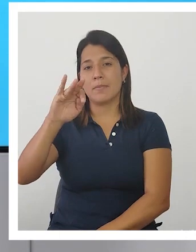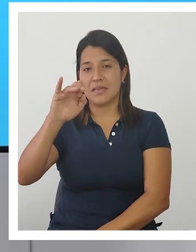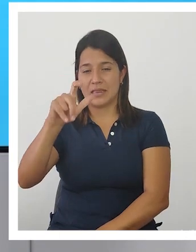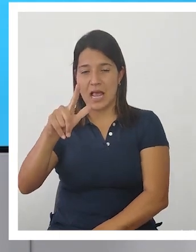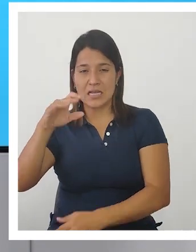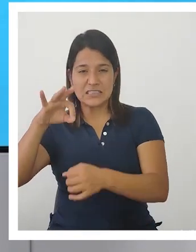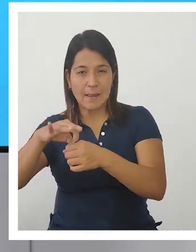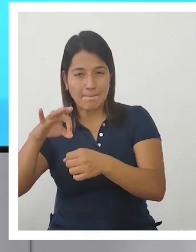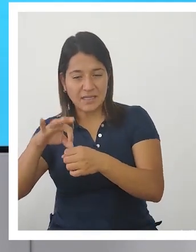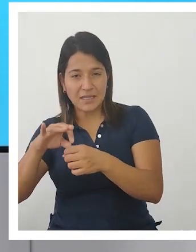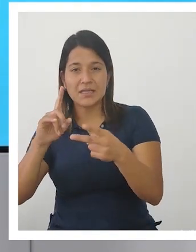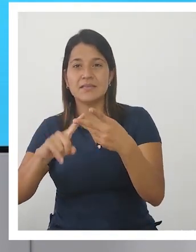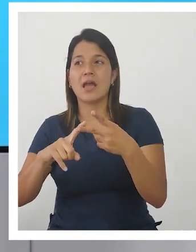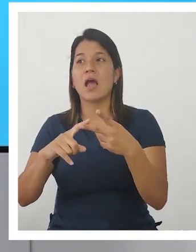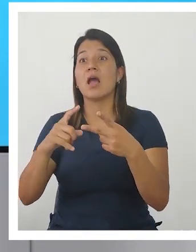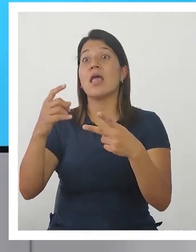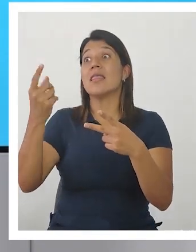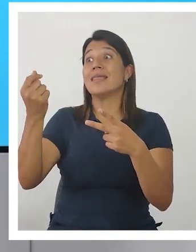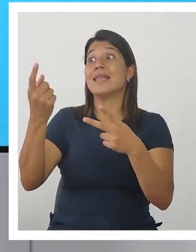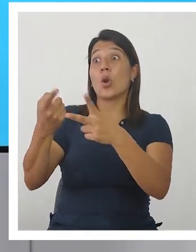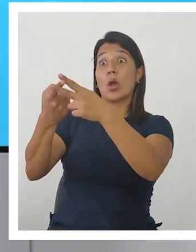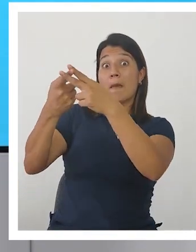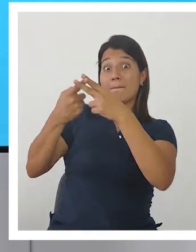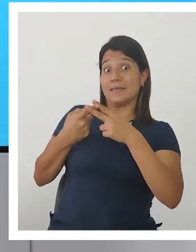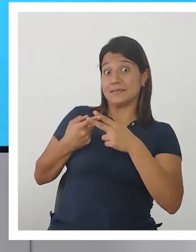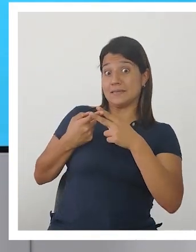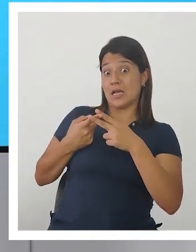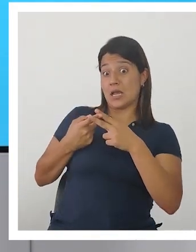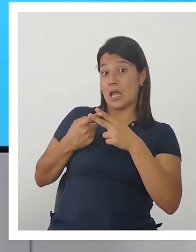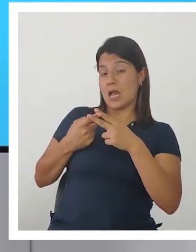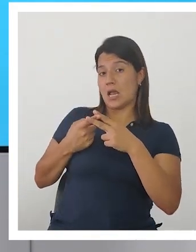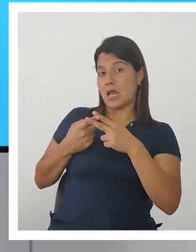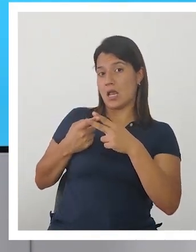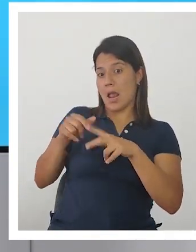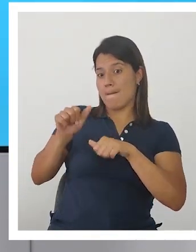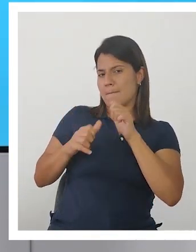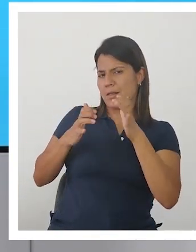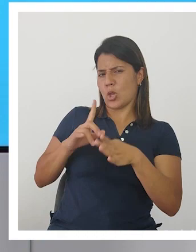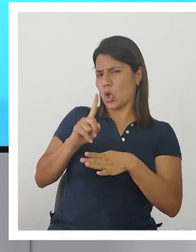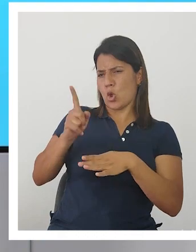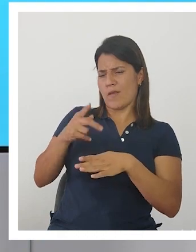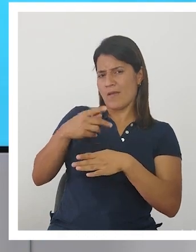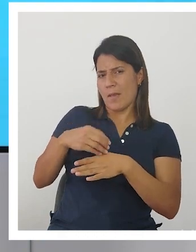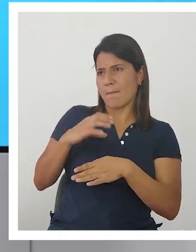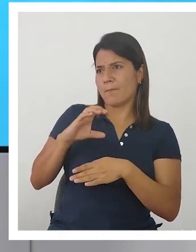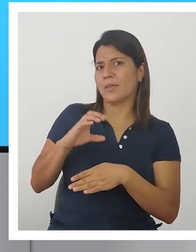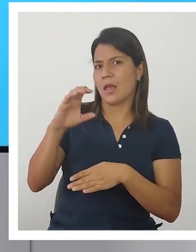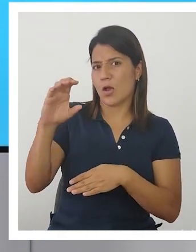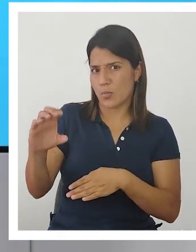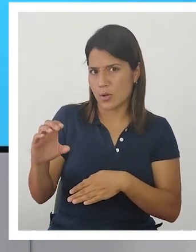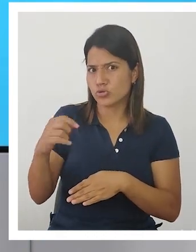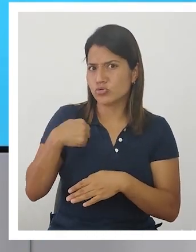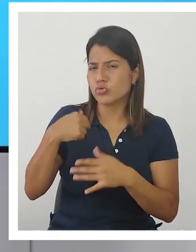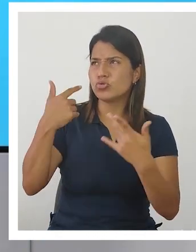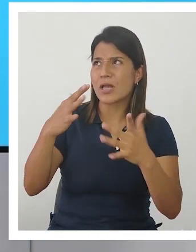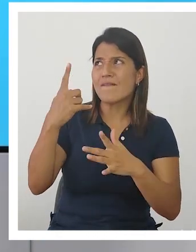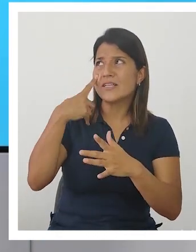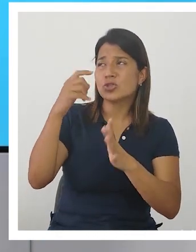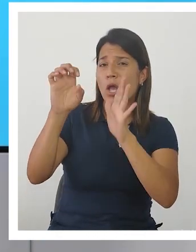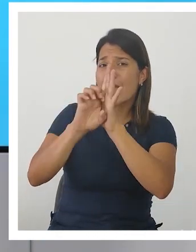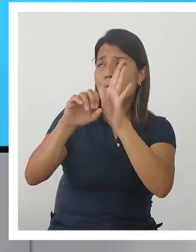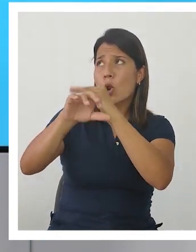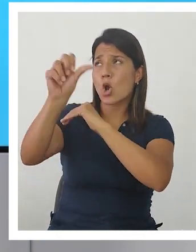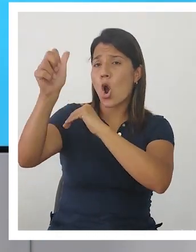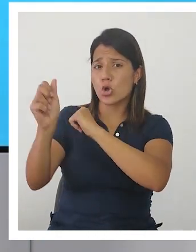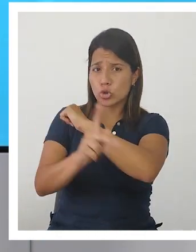para organizaciones o para emprendimientos en otros países. ¿Quiere decir que aquí en Costa Rica no se da nada